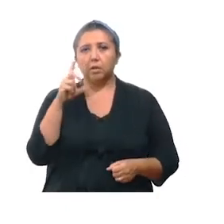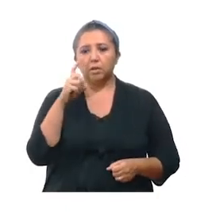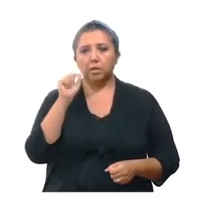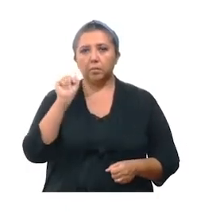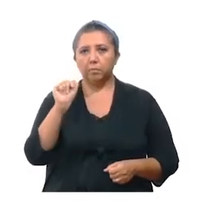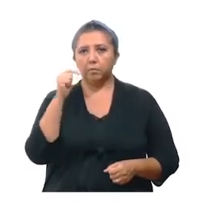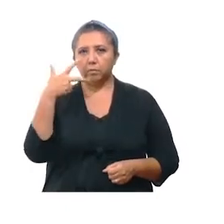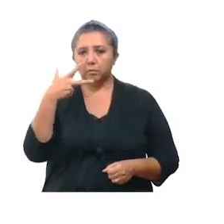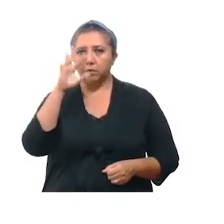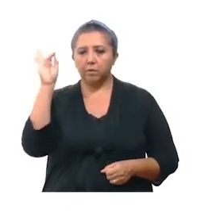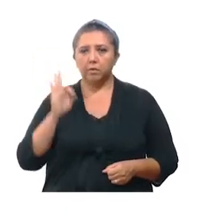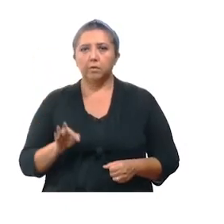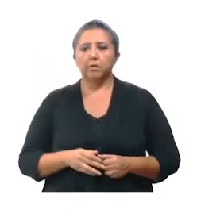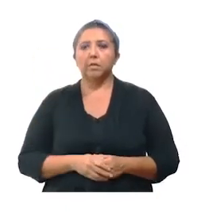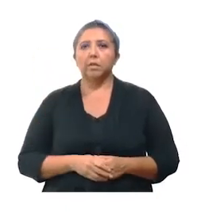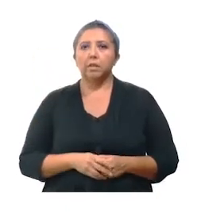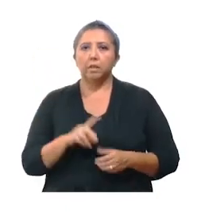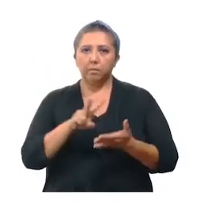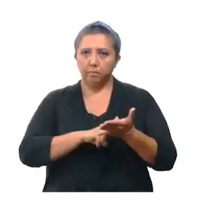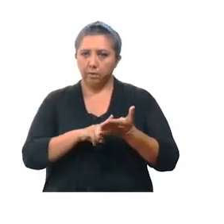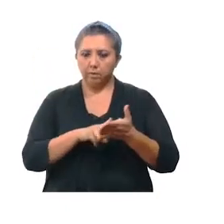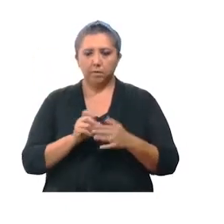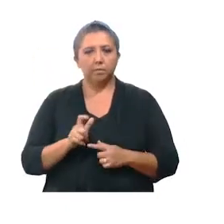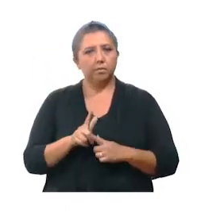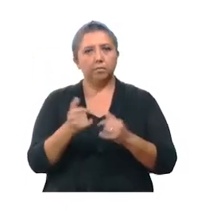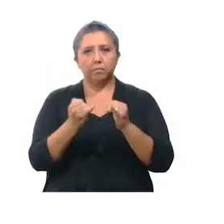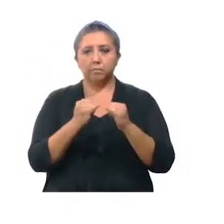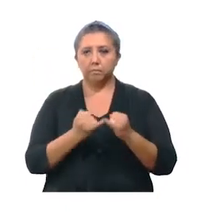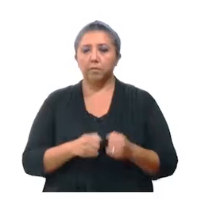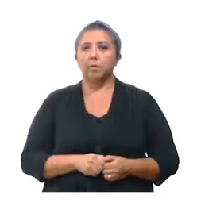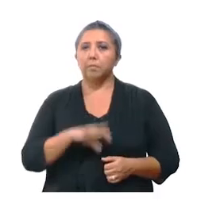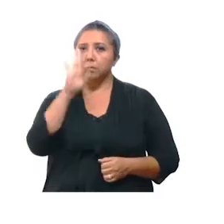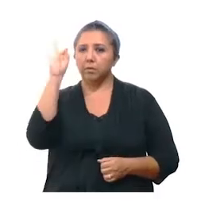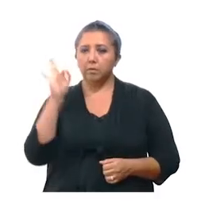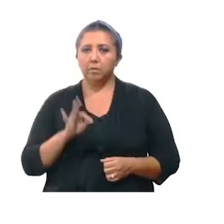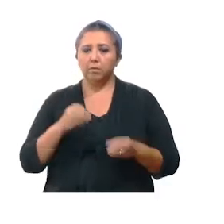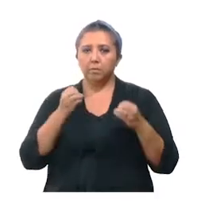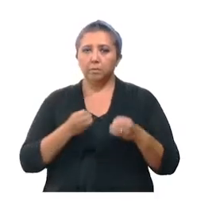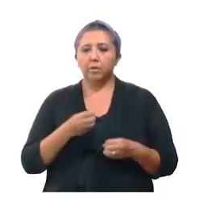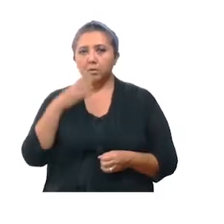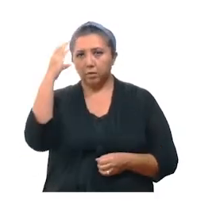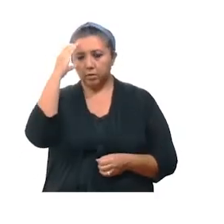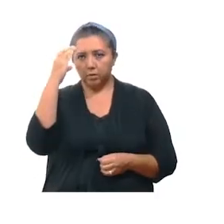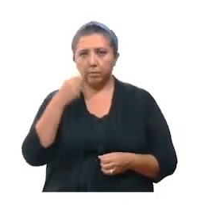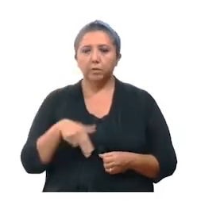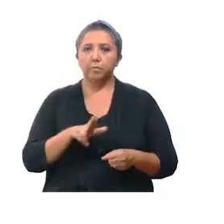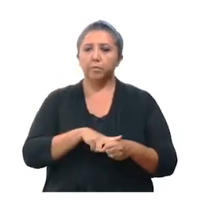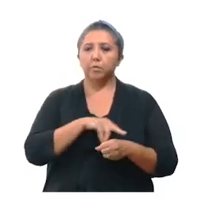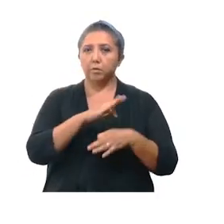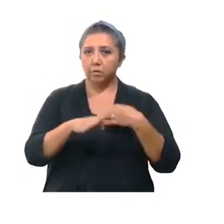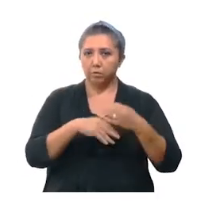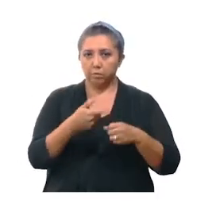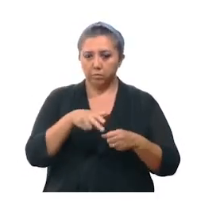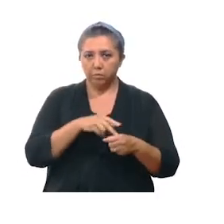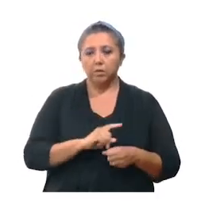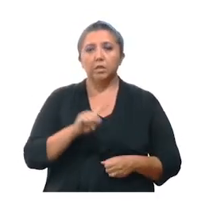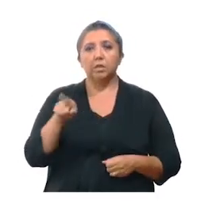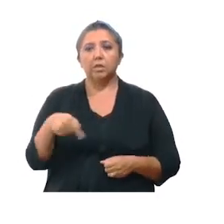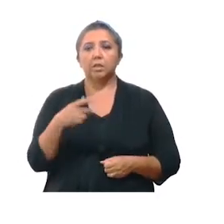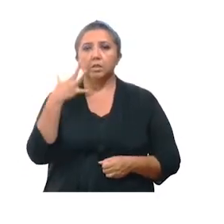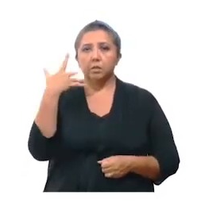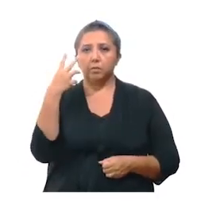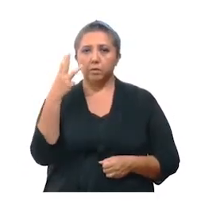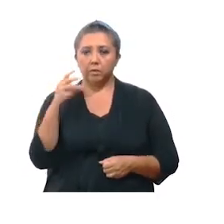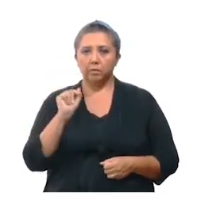de 30.8% en verde y estable. El porcentaje de ocupación de camas de hospitalización total COVID y no COVID es